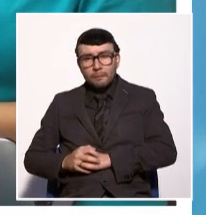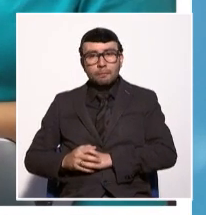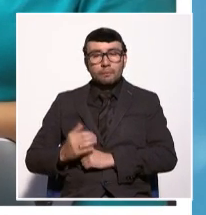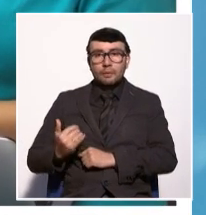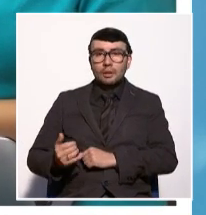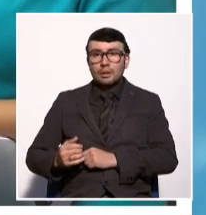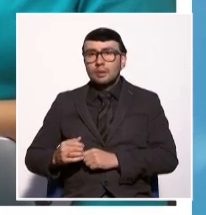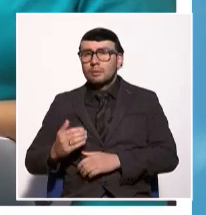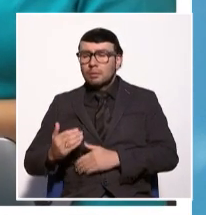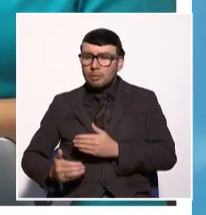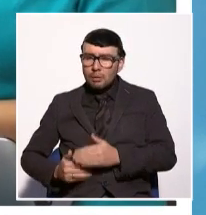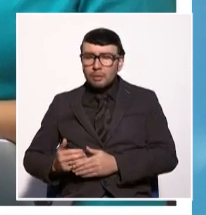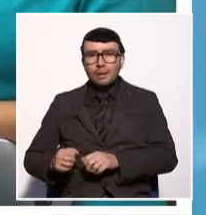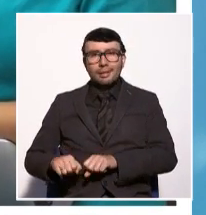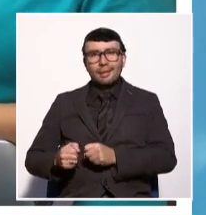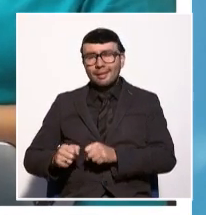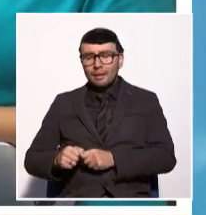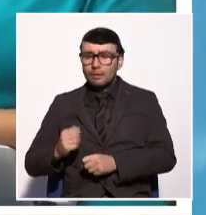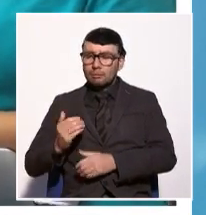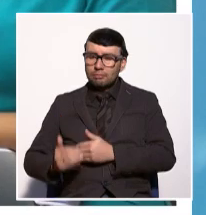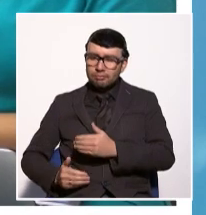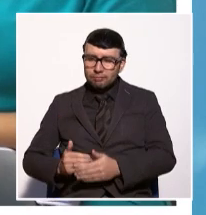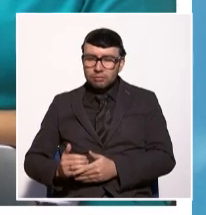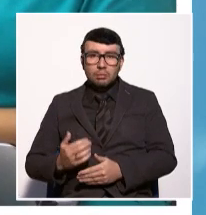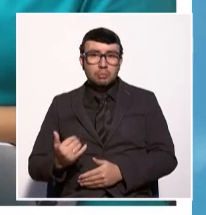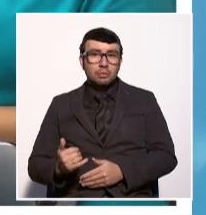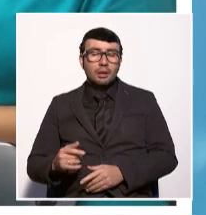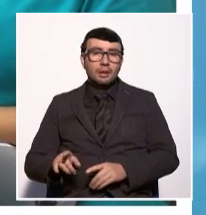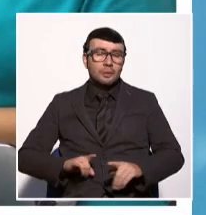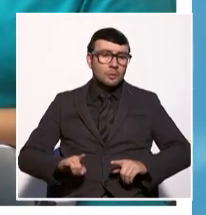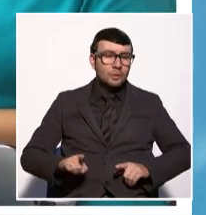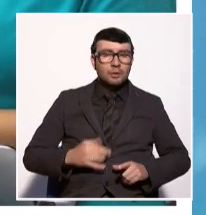está dañando mi función